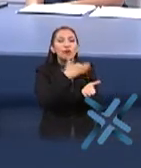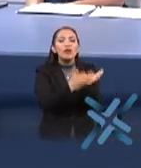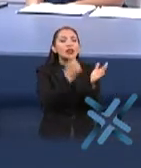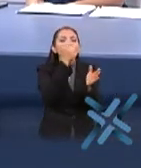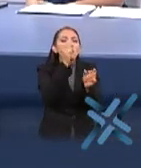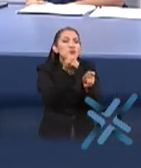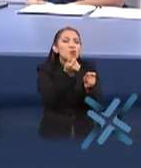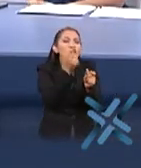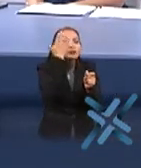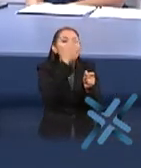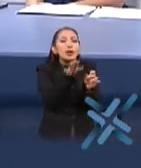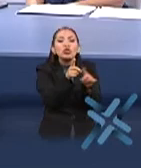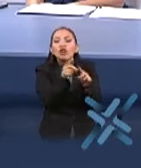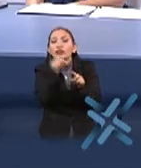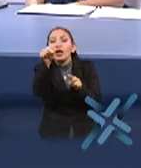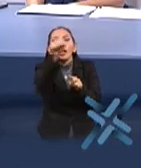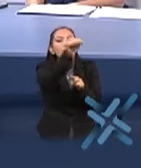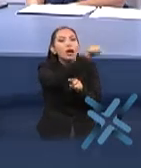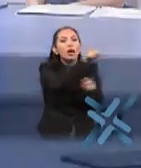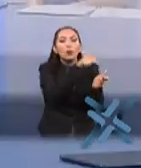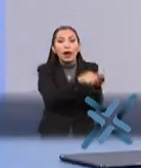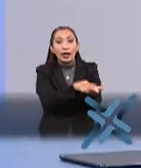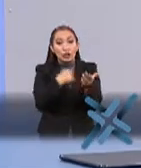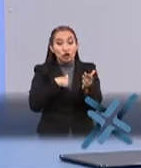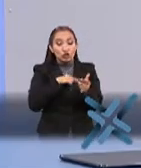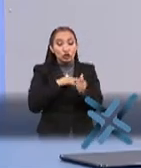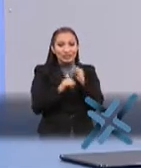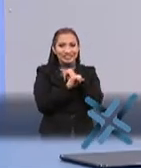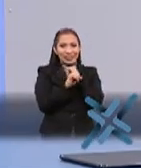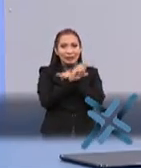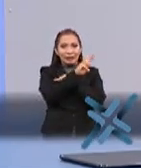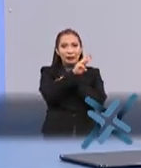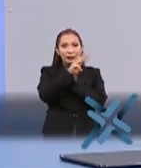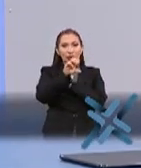un poquito que sepamos por dónde, ¿no? Y a través de nuestro portal, que es